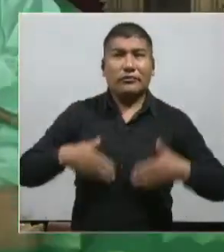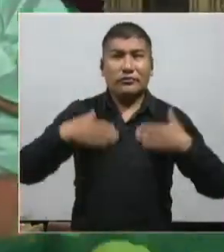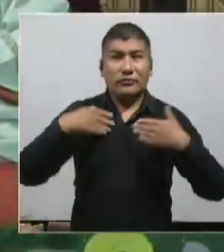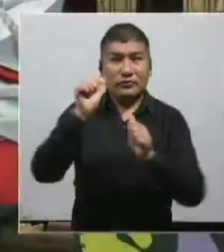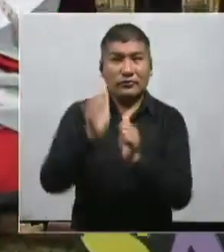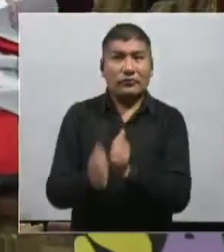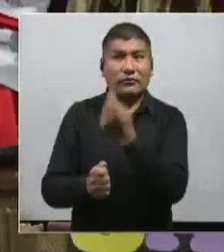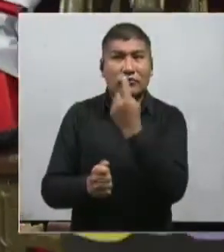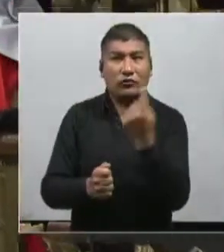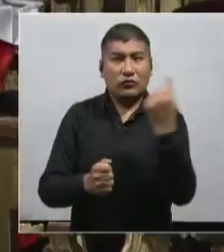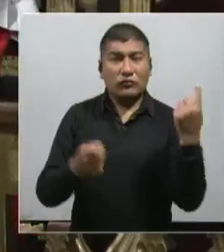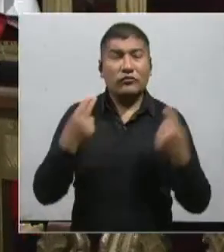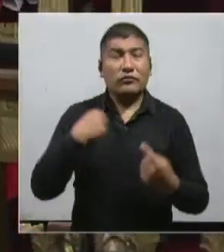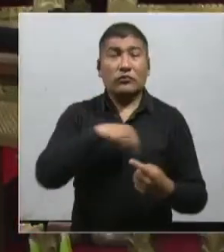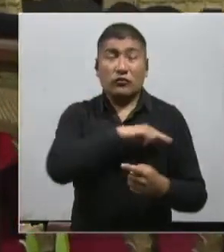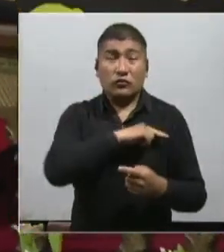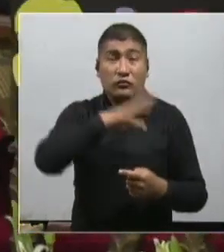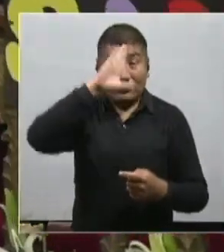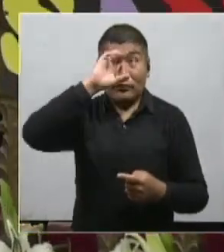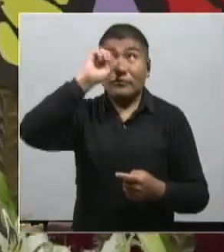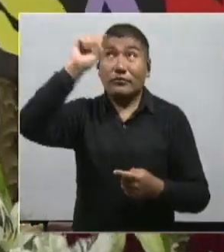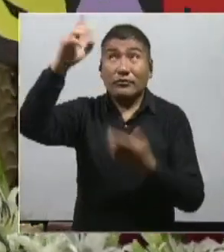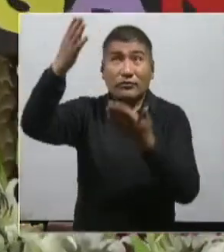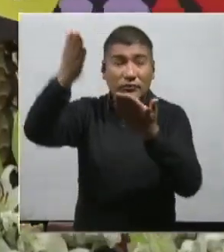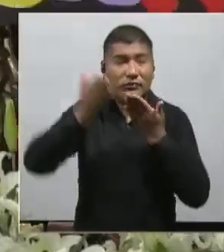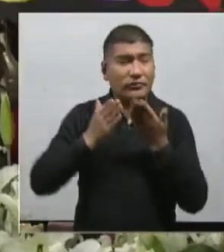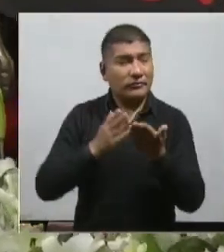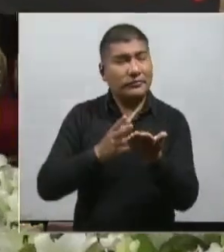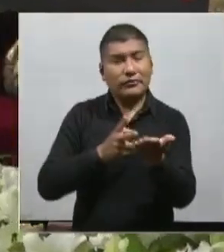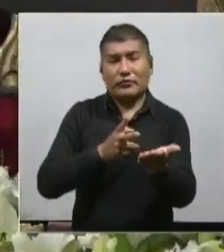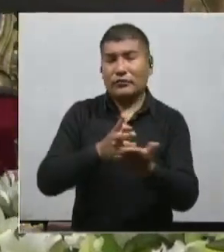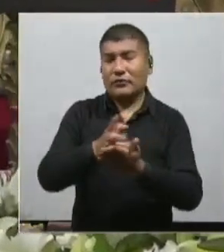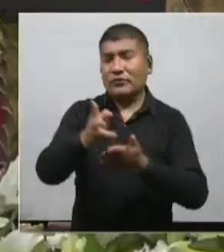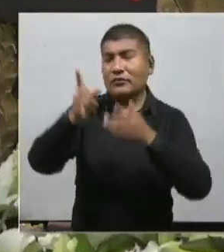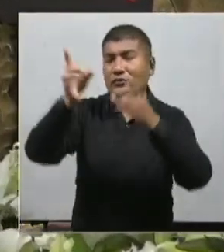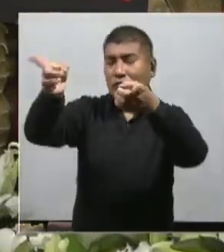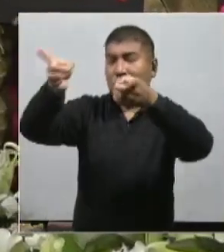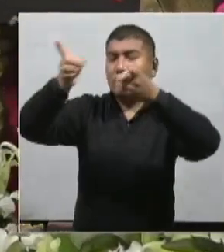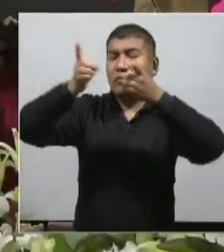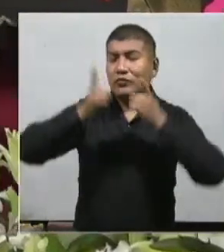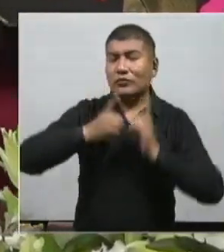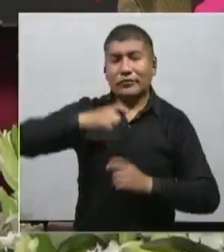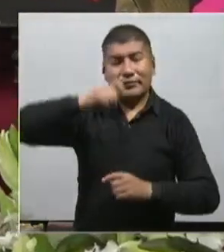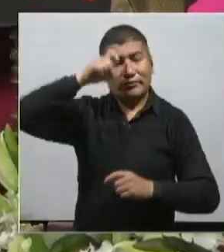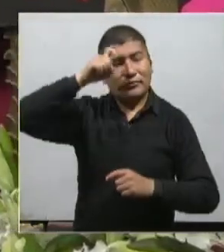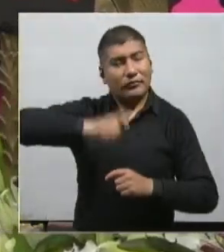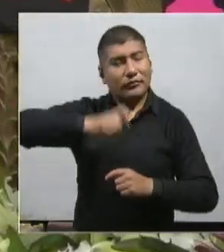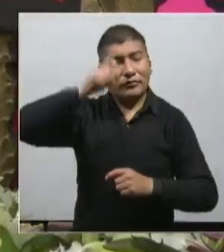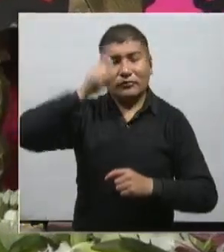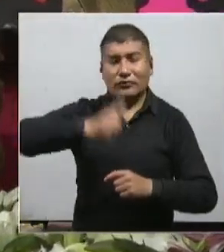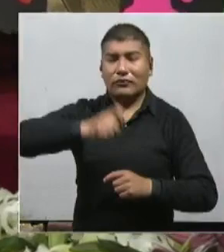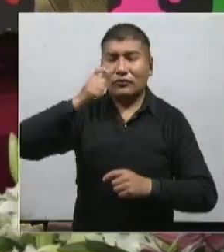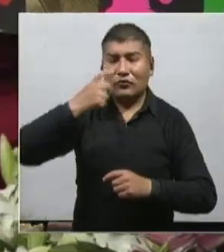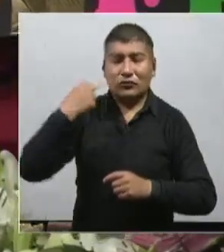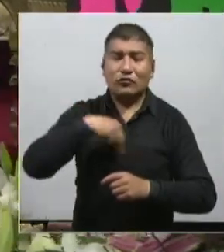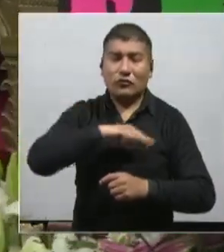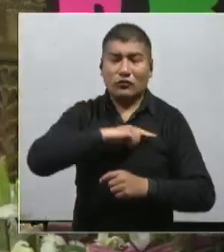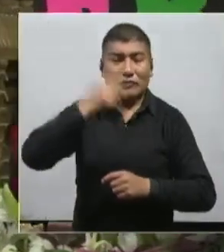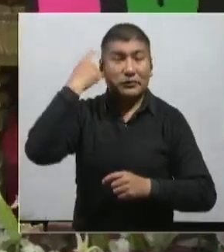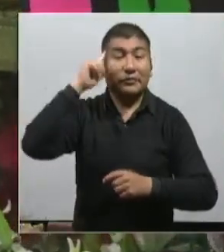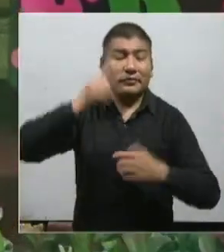uno de nosotros, que Él nos conceda de verdad los dones que necesitamos para nuestra